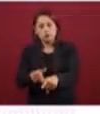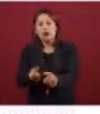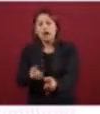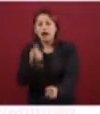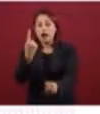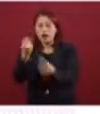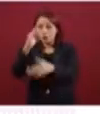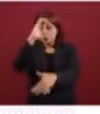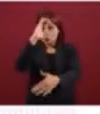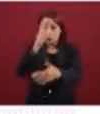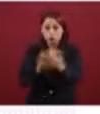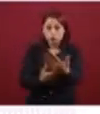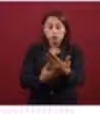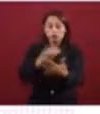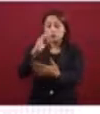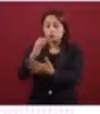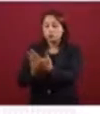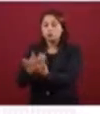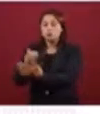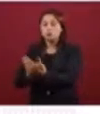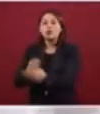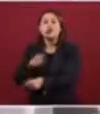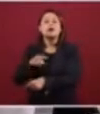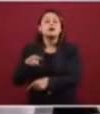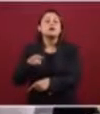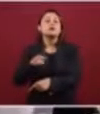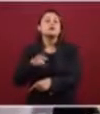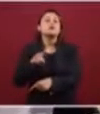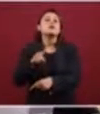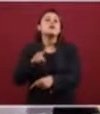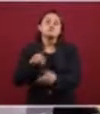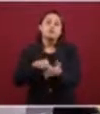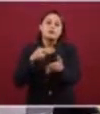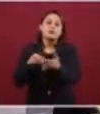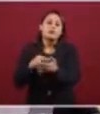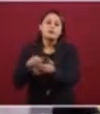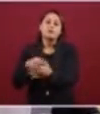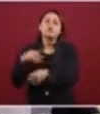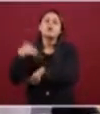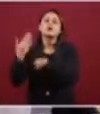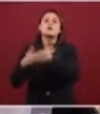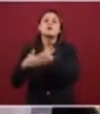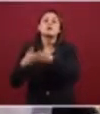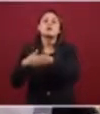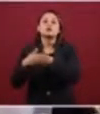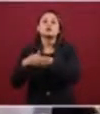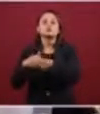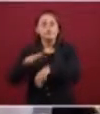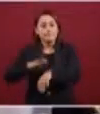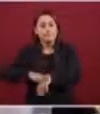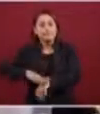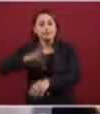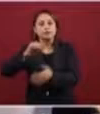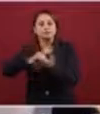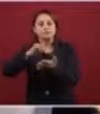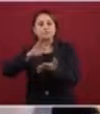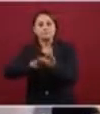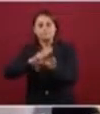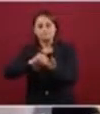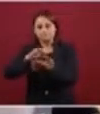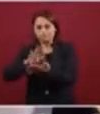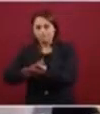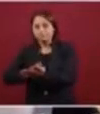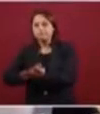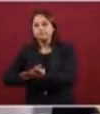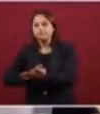a que la Junta no responda y ya hay agendados y próximos a agendar. Prácticamente todos